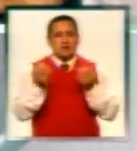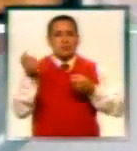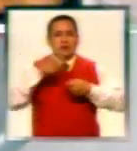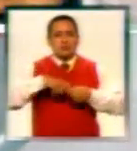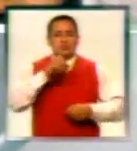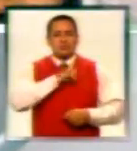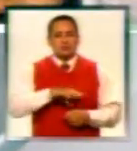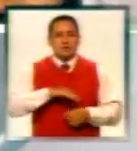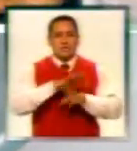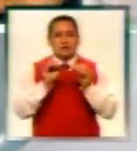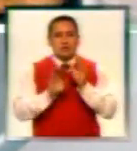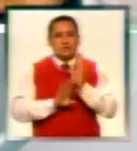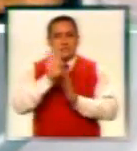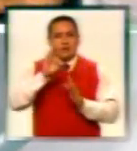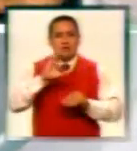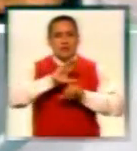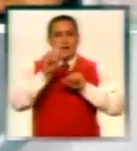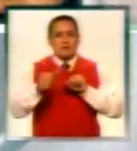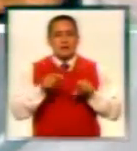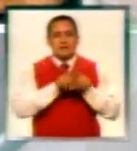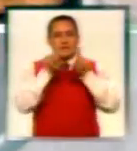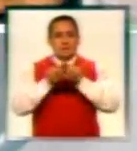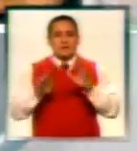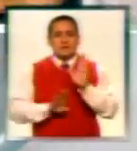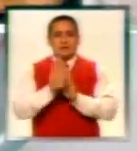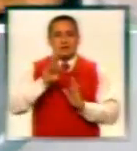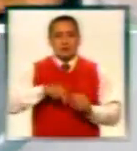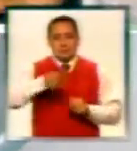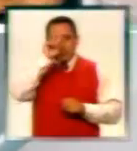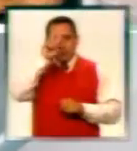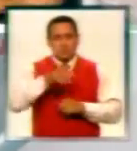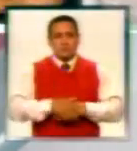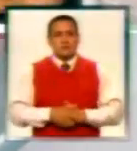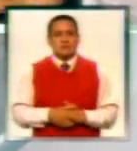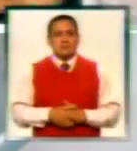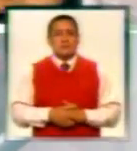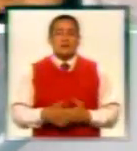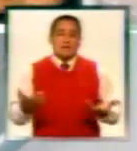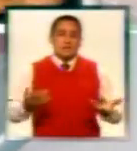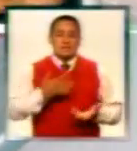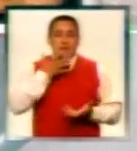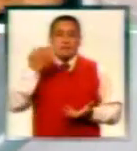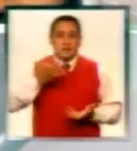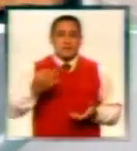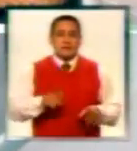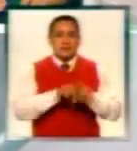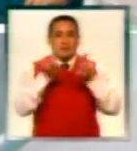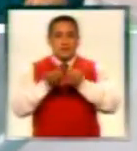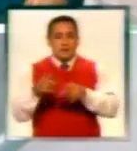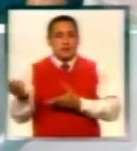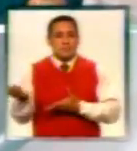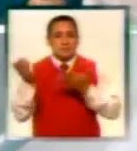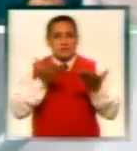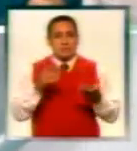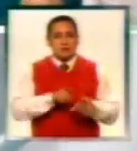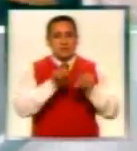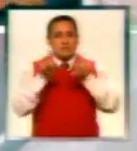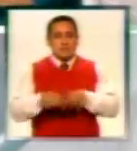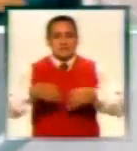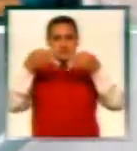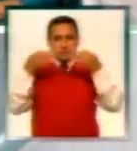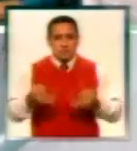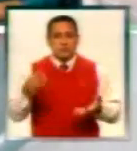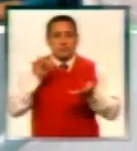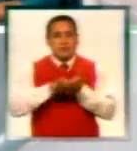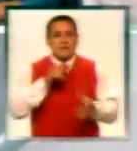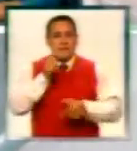inclusión social, el desarrollo de Cajamarca y el desarrollo del Perú, ¿no? Y obviamente también invitamos y estamos seguros